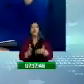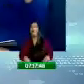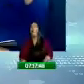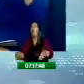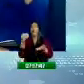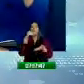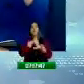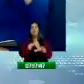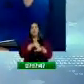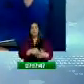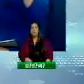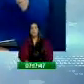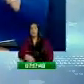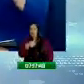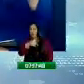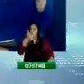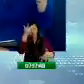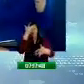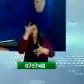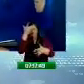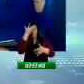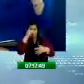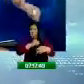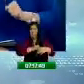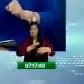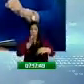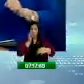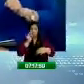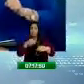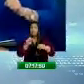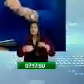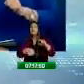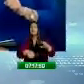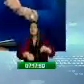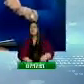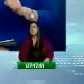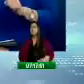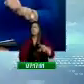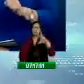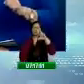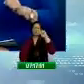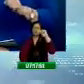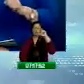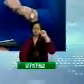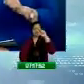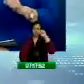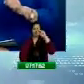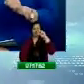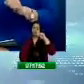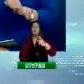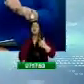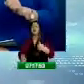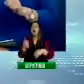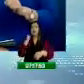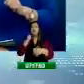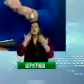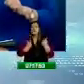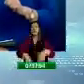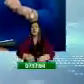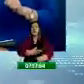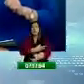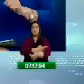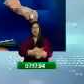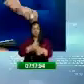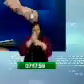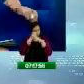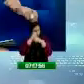resumen, respecto de la pregunta que le hice, ¿usted no está contagiada? No, no estoy contagiada. La prueba que me entregaron el